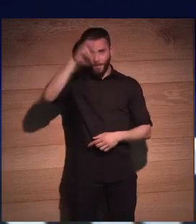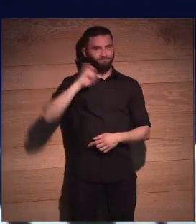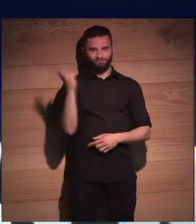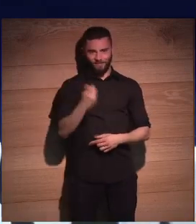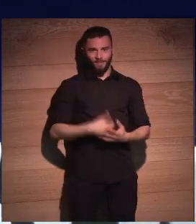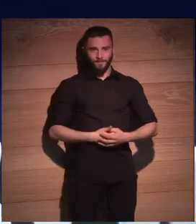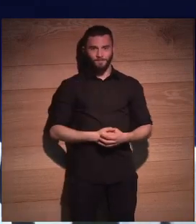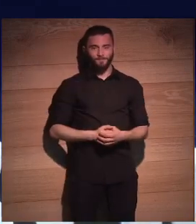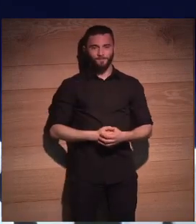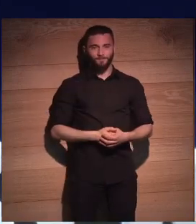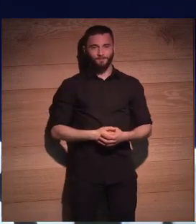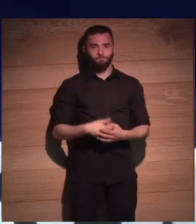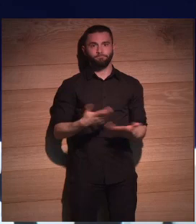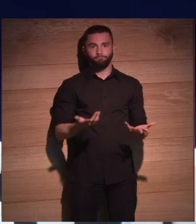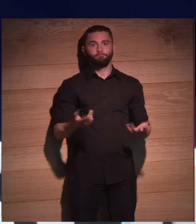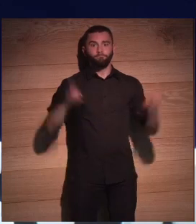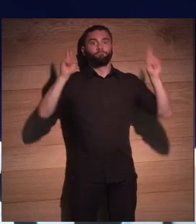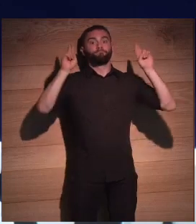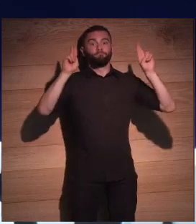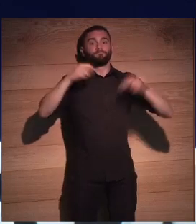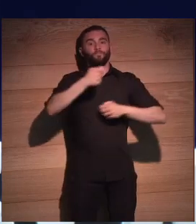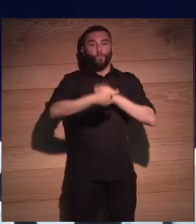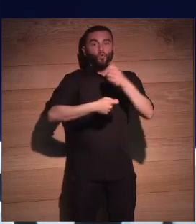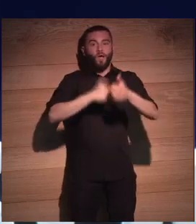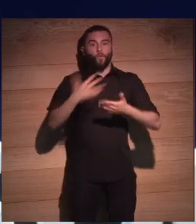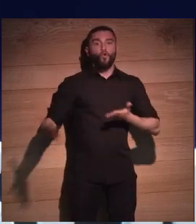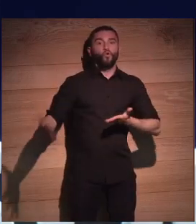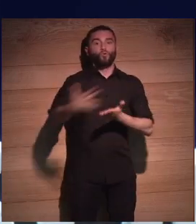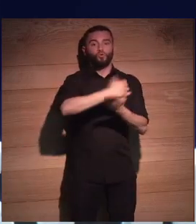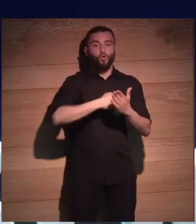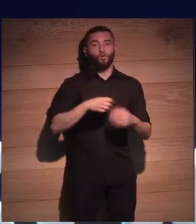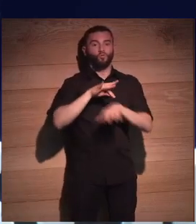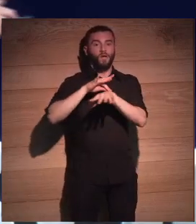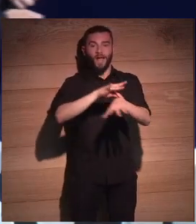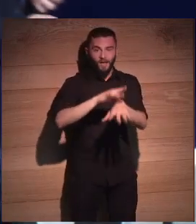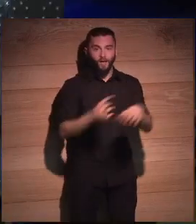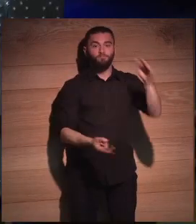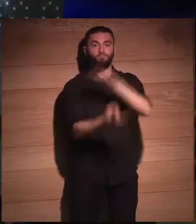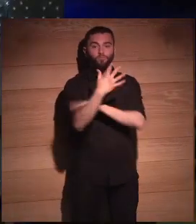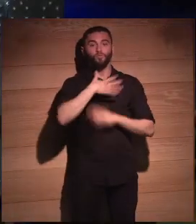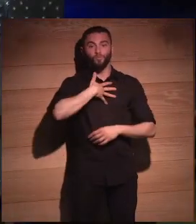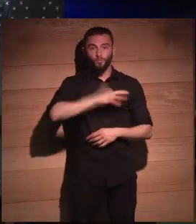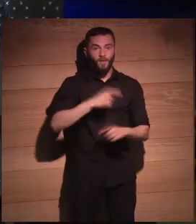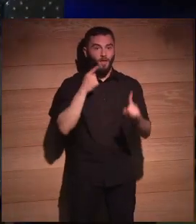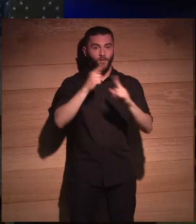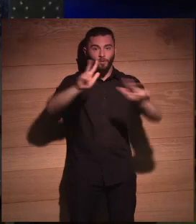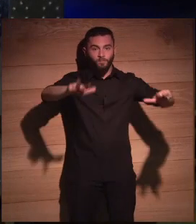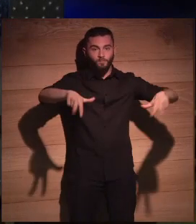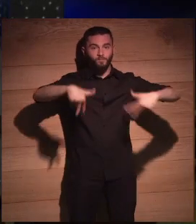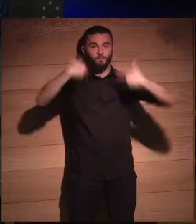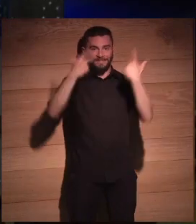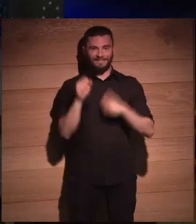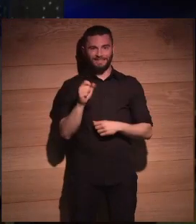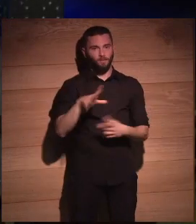etcétera. Y esperamos que poco a poco podamos entre todos construir una guía que nos permita un poco empezar a cambiar